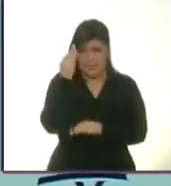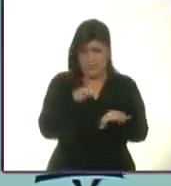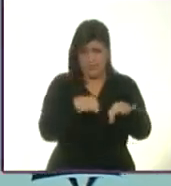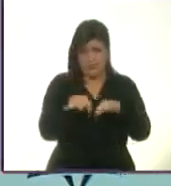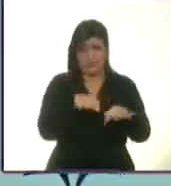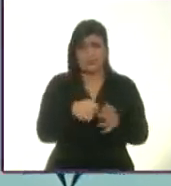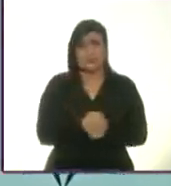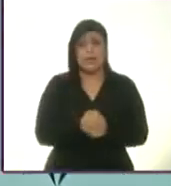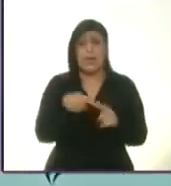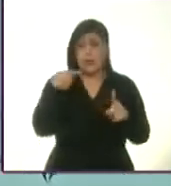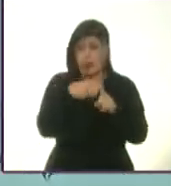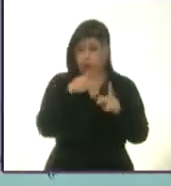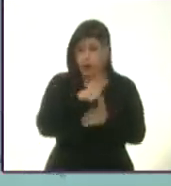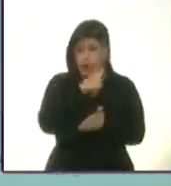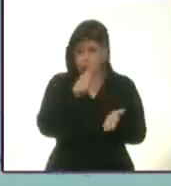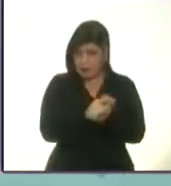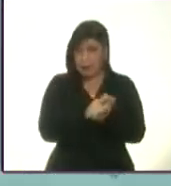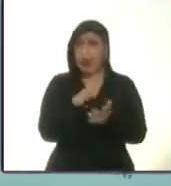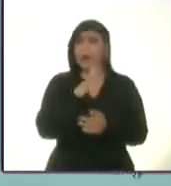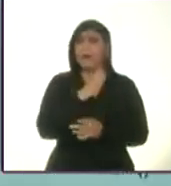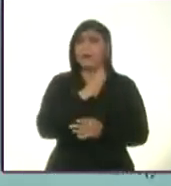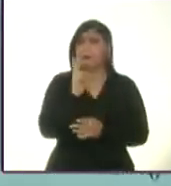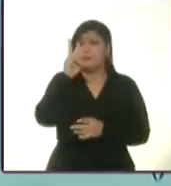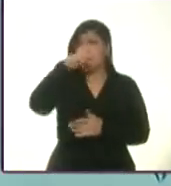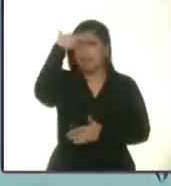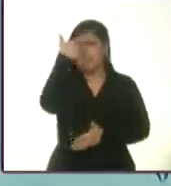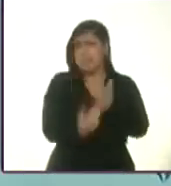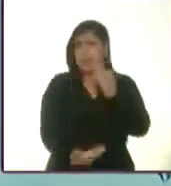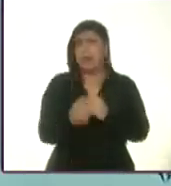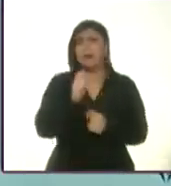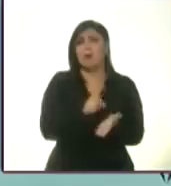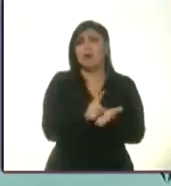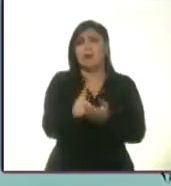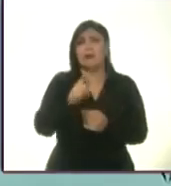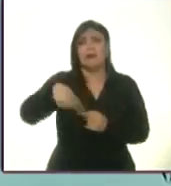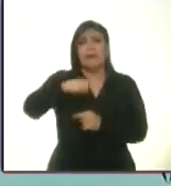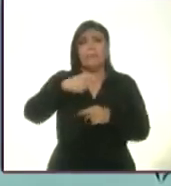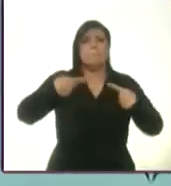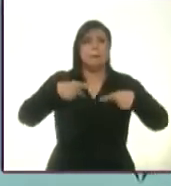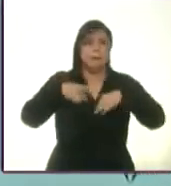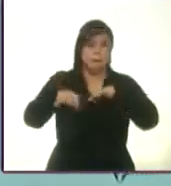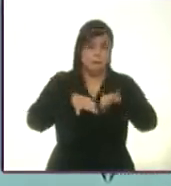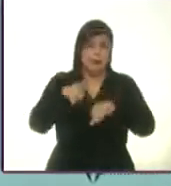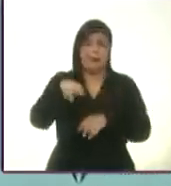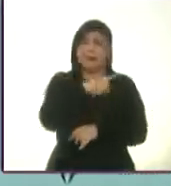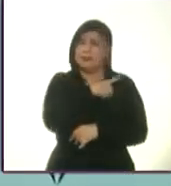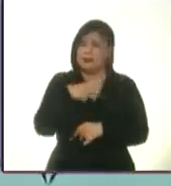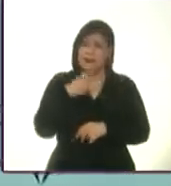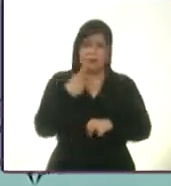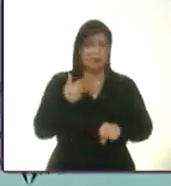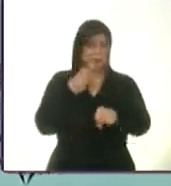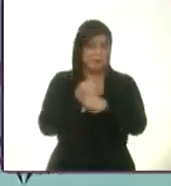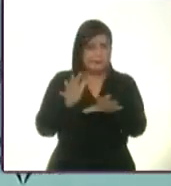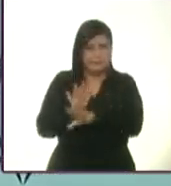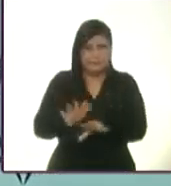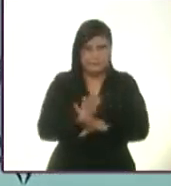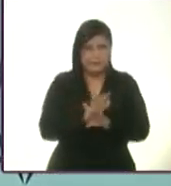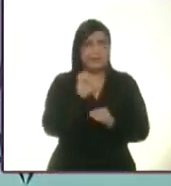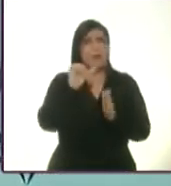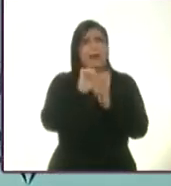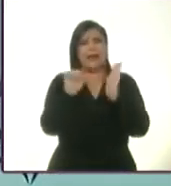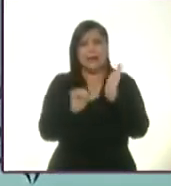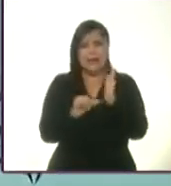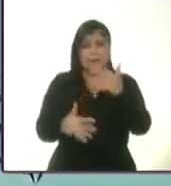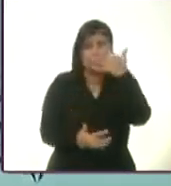en esta ley están violentados los derechos del trabajador y es necesario que hagamos reformas a este artículo el